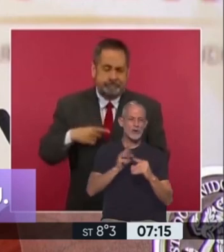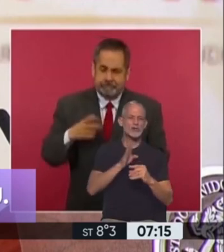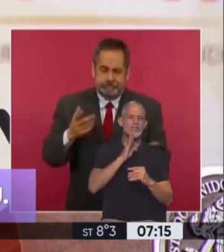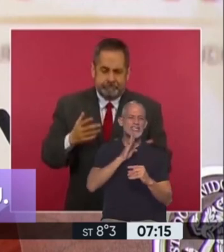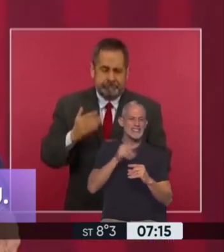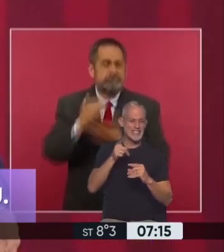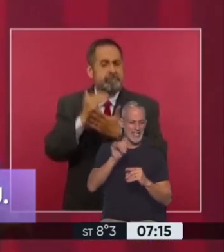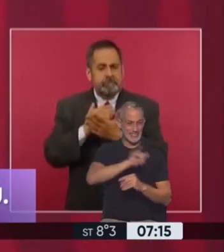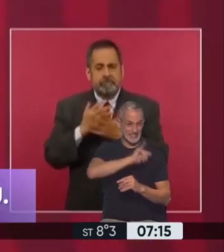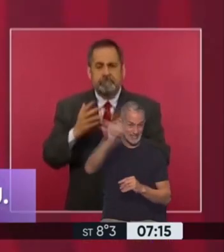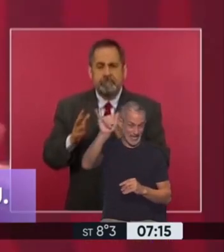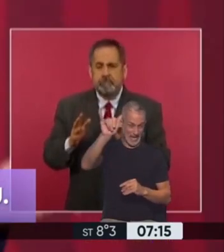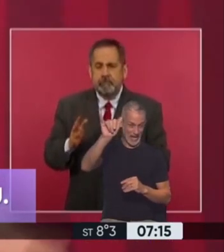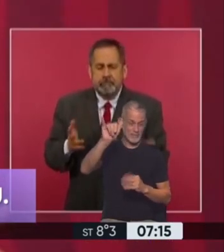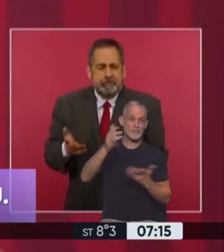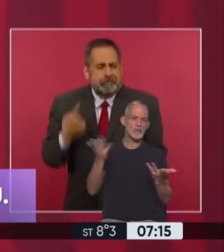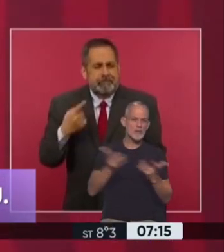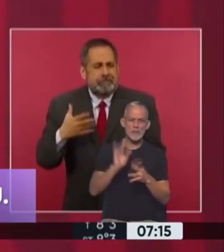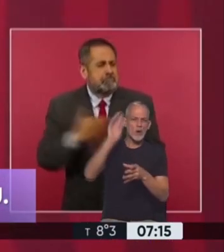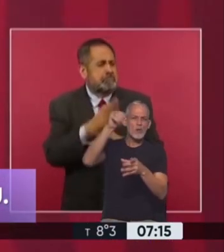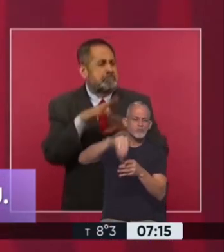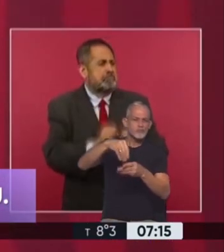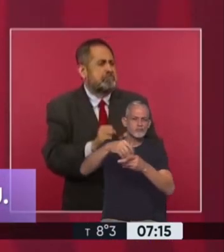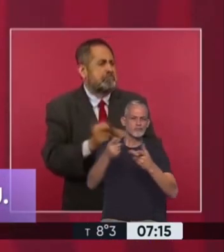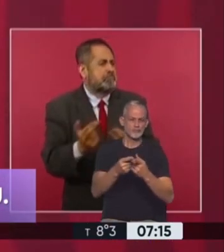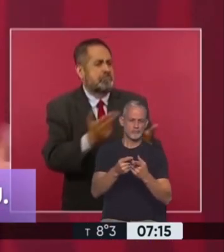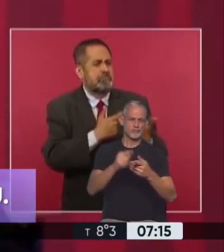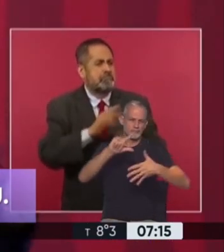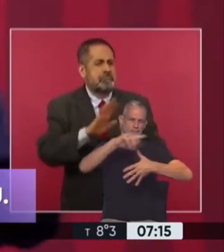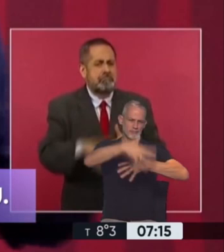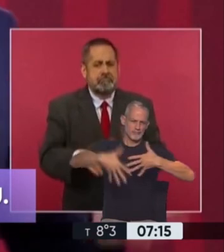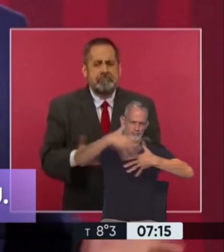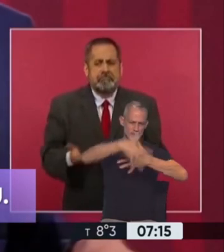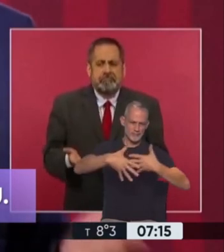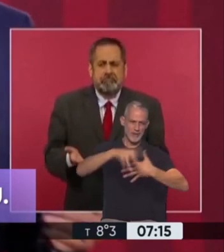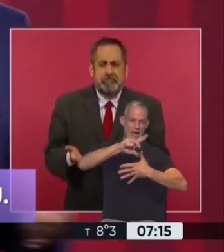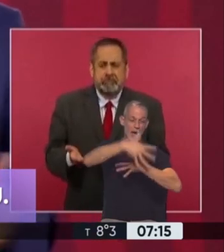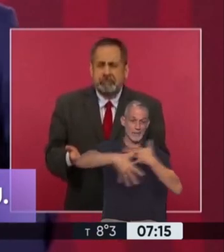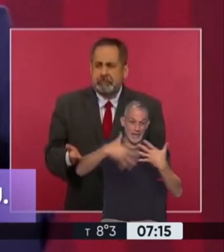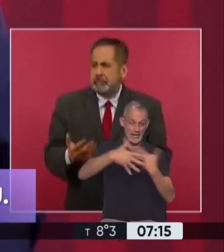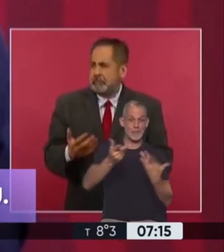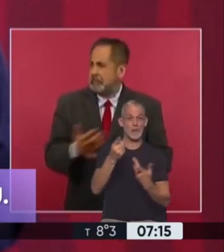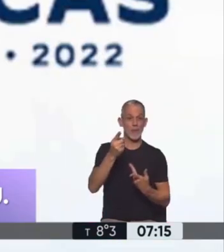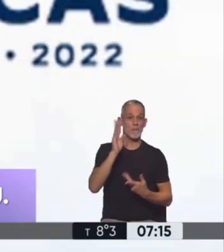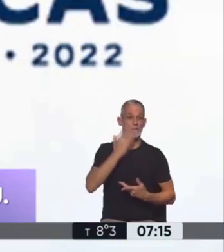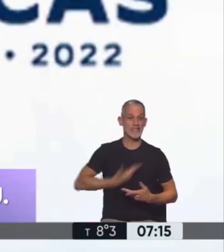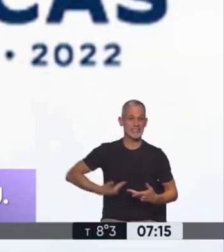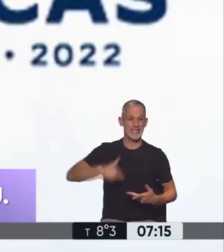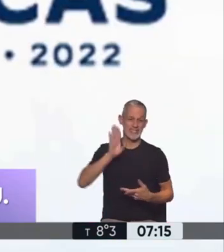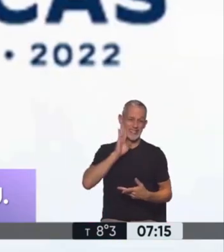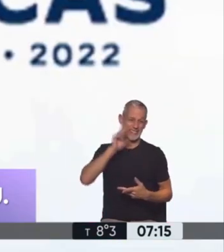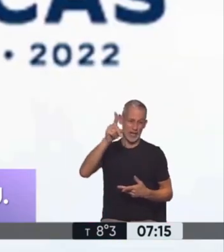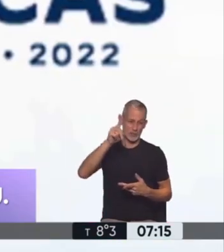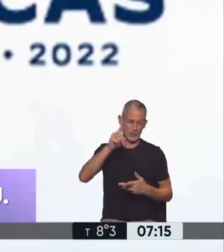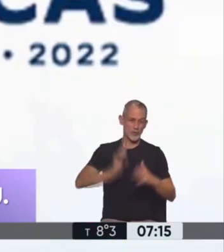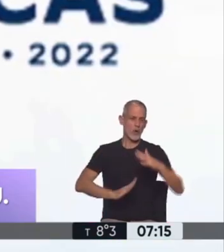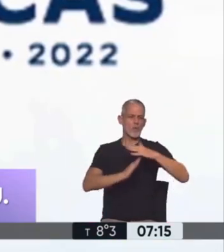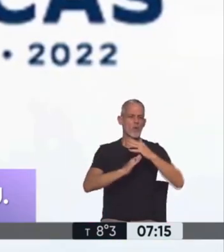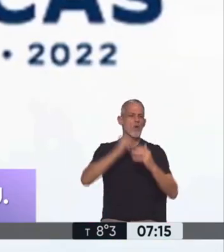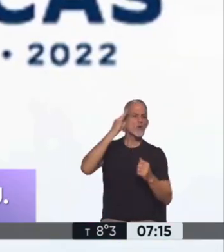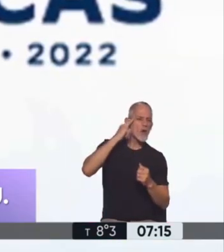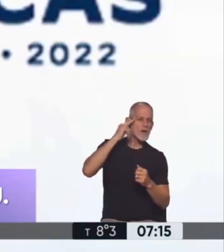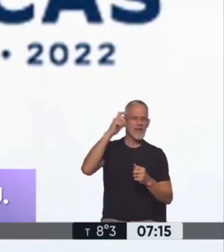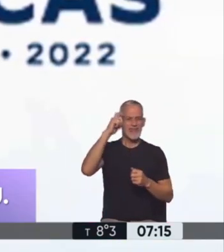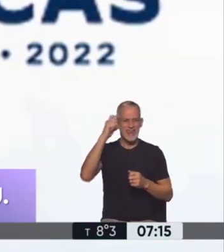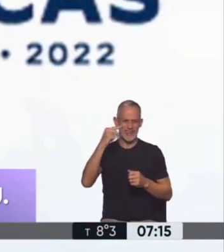países del continente americano tanto del norte sur como de centroamérica y el caribe uno de los mayores